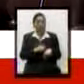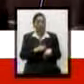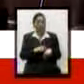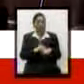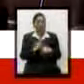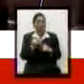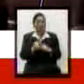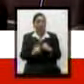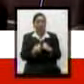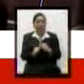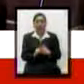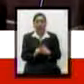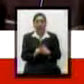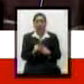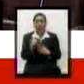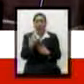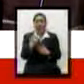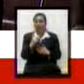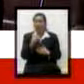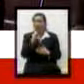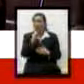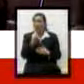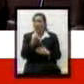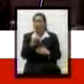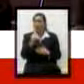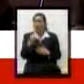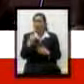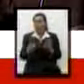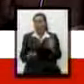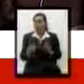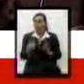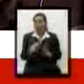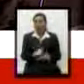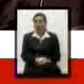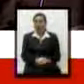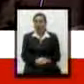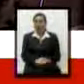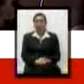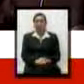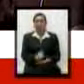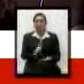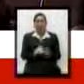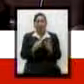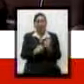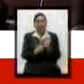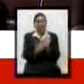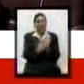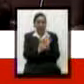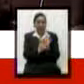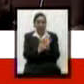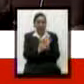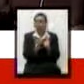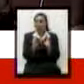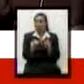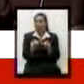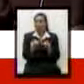vence indefectiblemente el 31 de diciembre del 2012. Además, a partir de la vigencia de la presente ley, no se